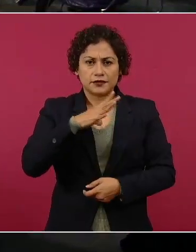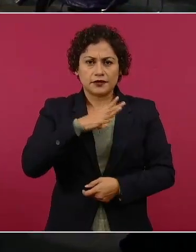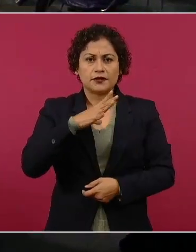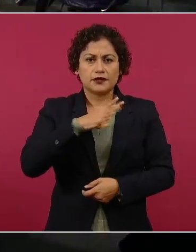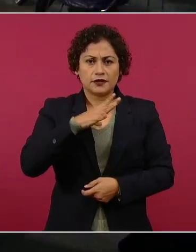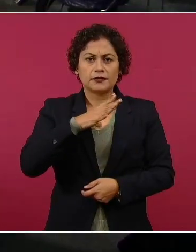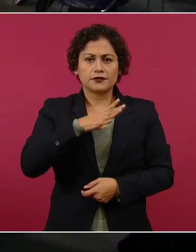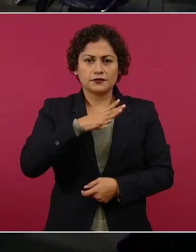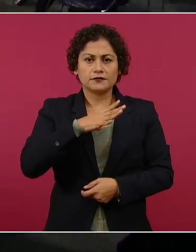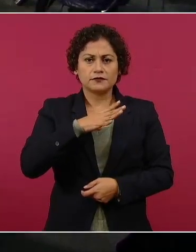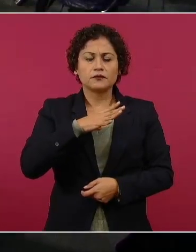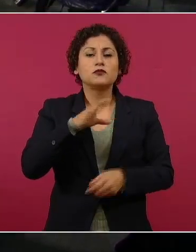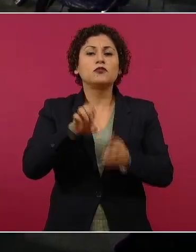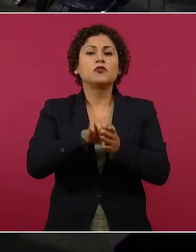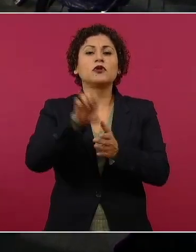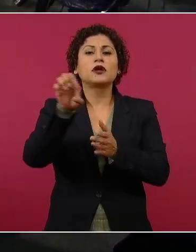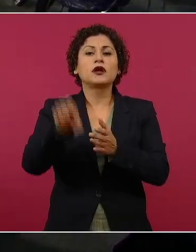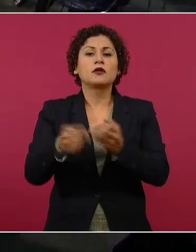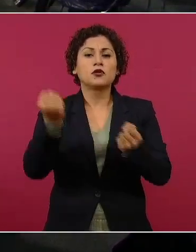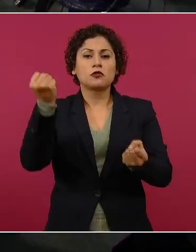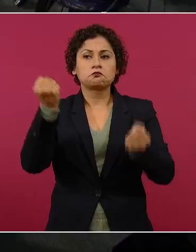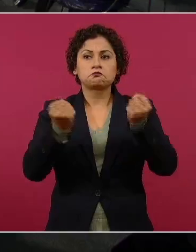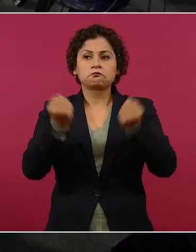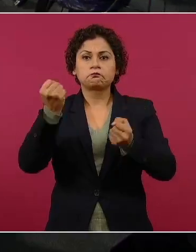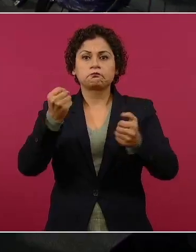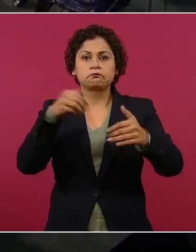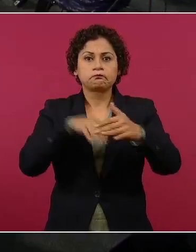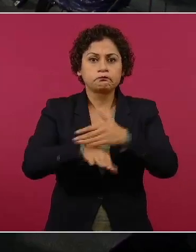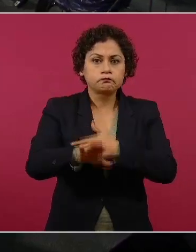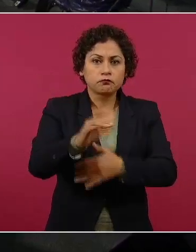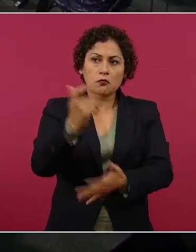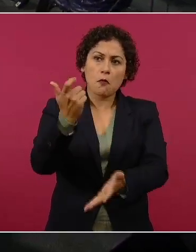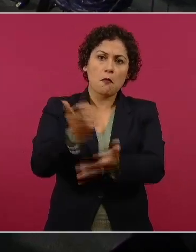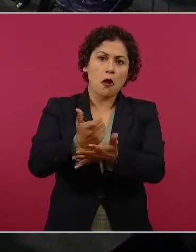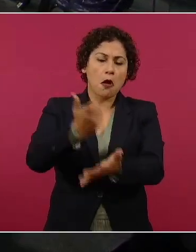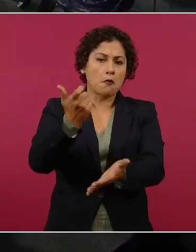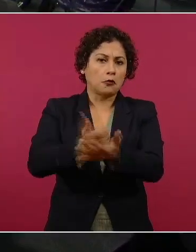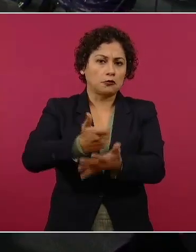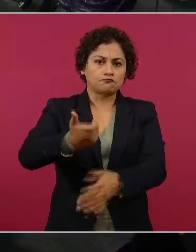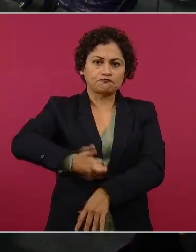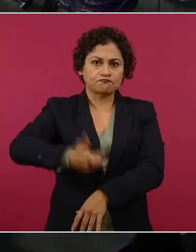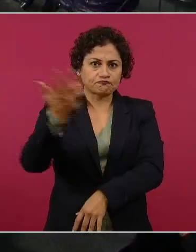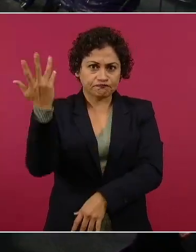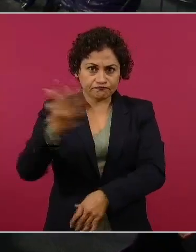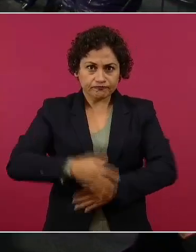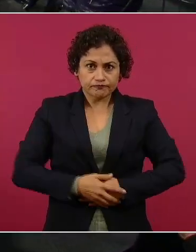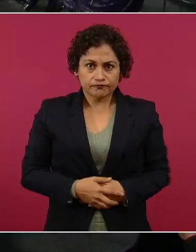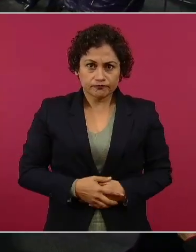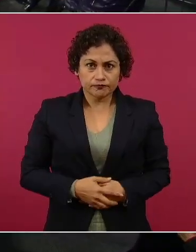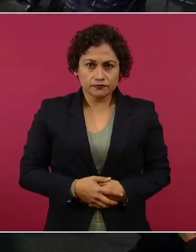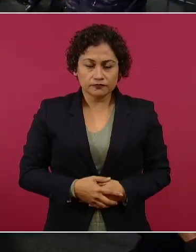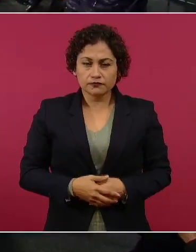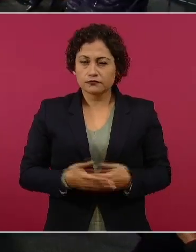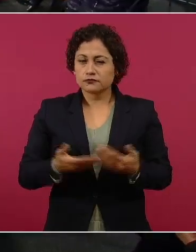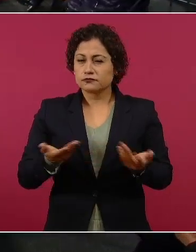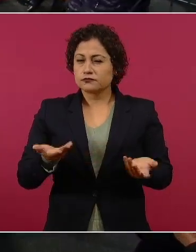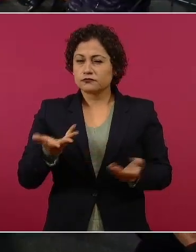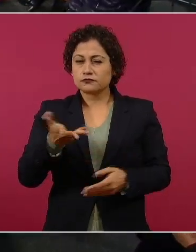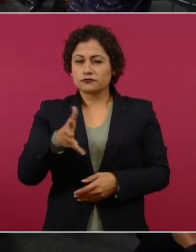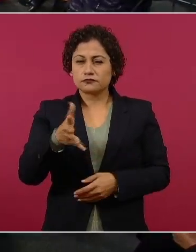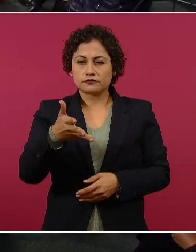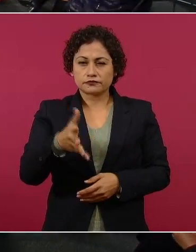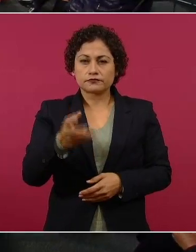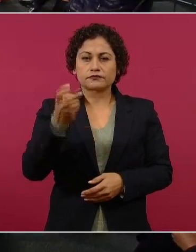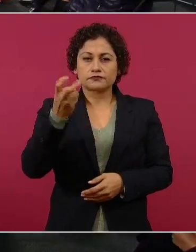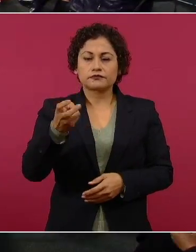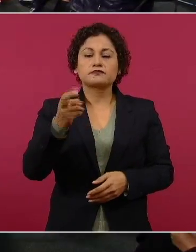transitar cuesta muchísimo, porque hay que estar pagando. Son como receptorías